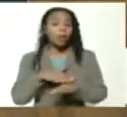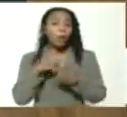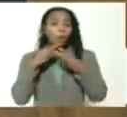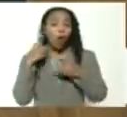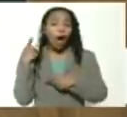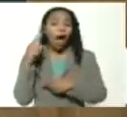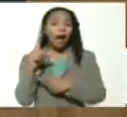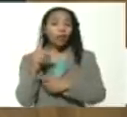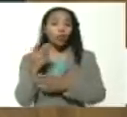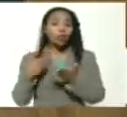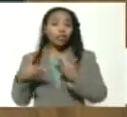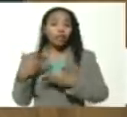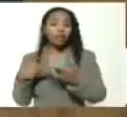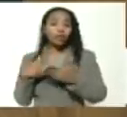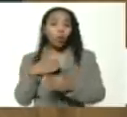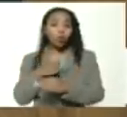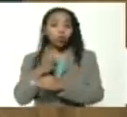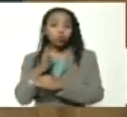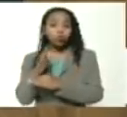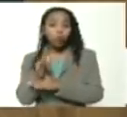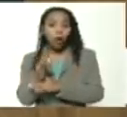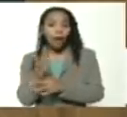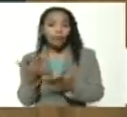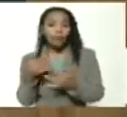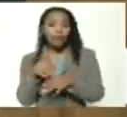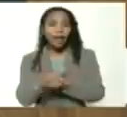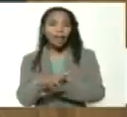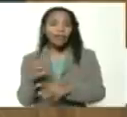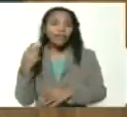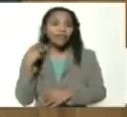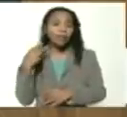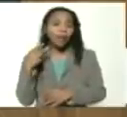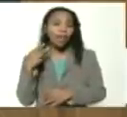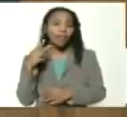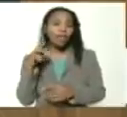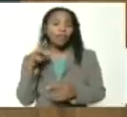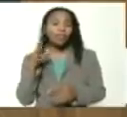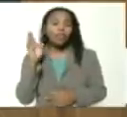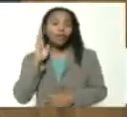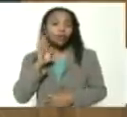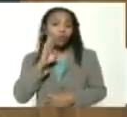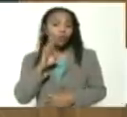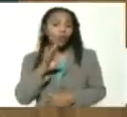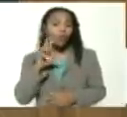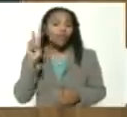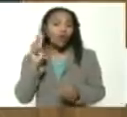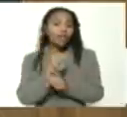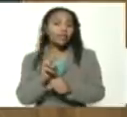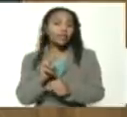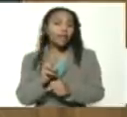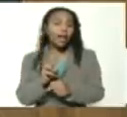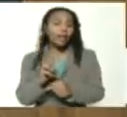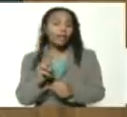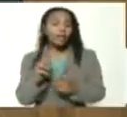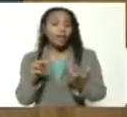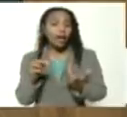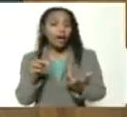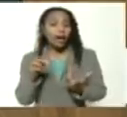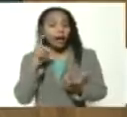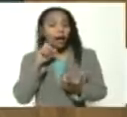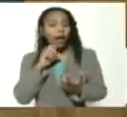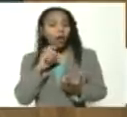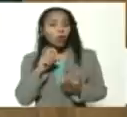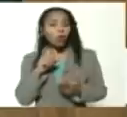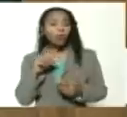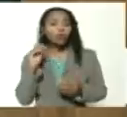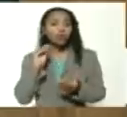servicio de abordaje integral a víctimas de delitos de violencia de género, ubicada en el área metropolitana de